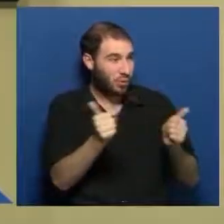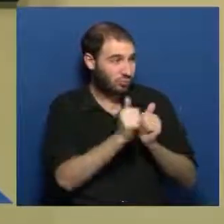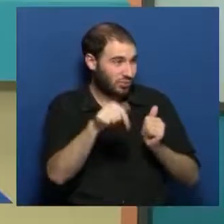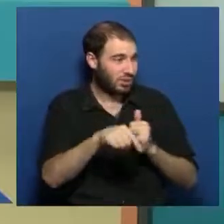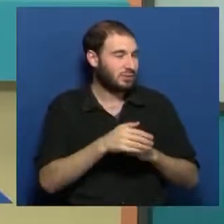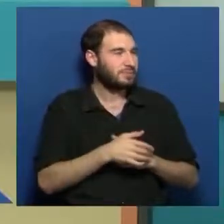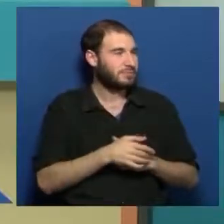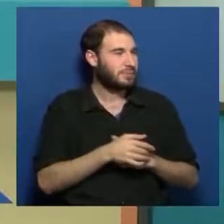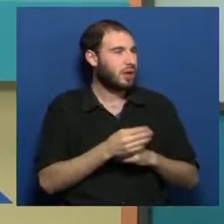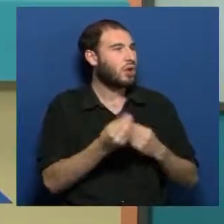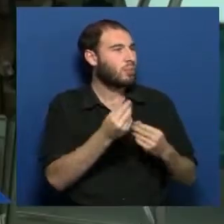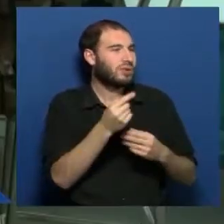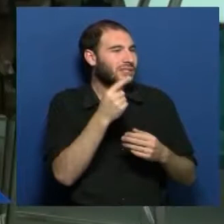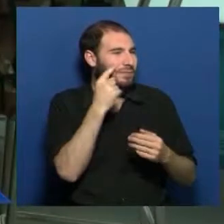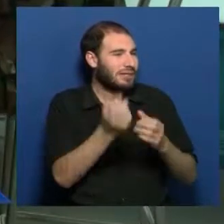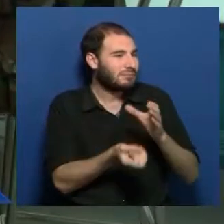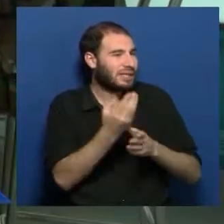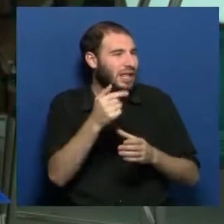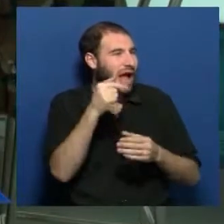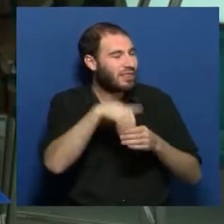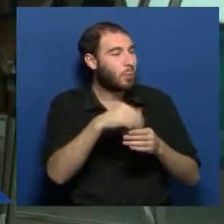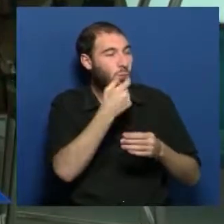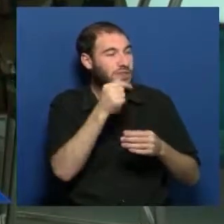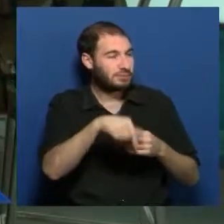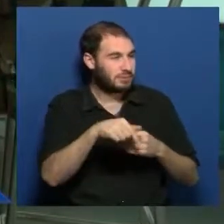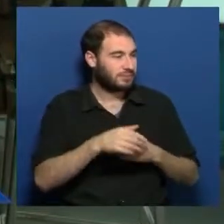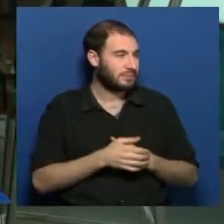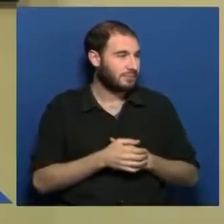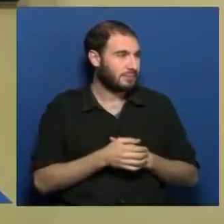Sí. ¿Cómo han visto este emergente dentro de la música mendocina? Que ya